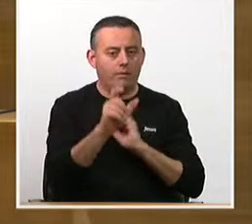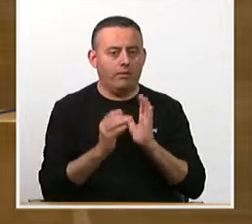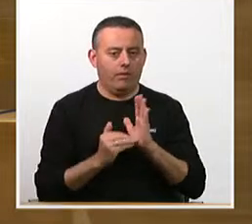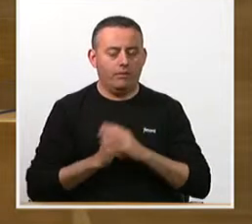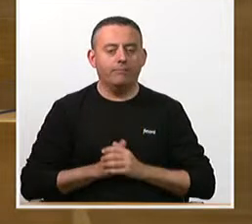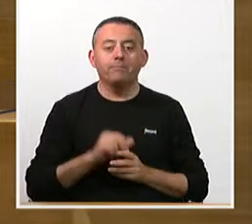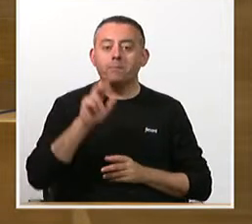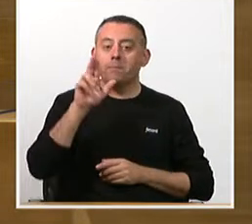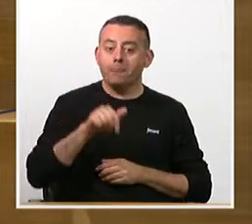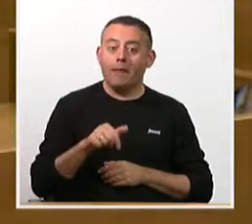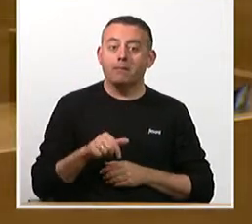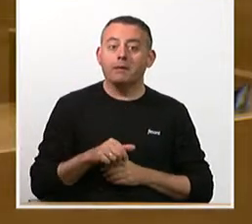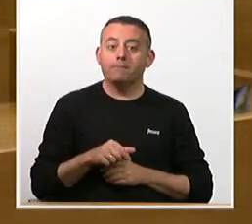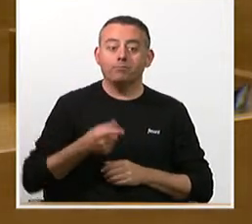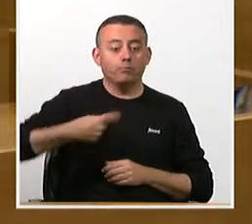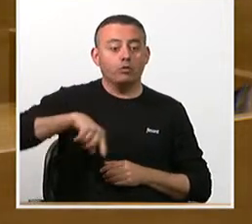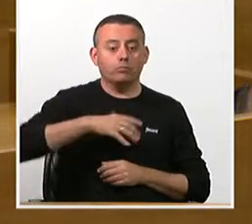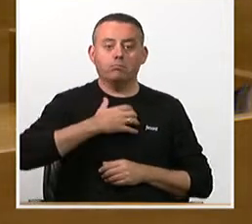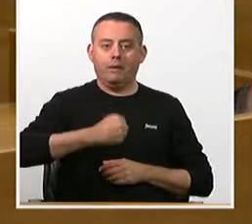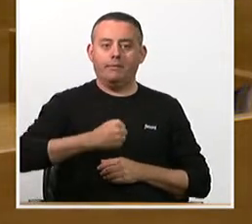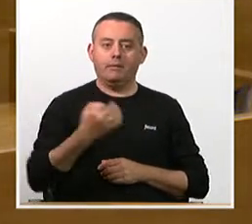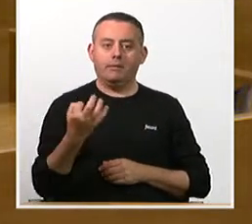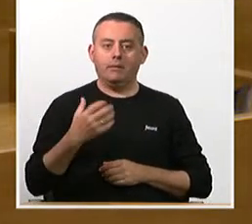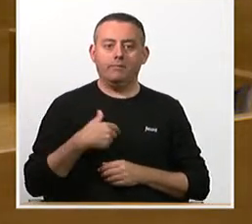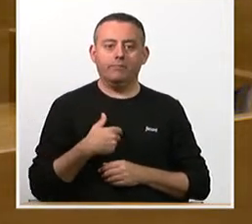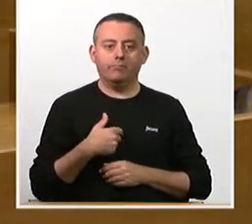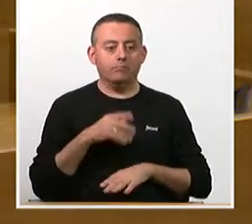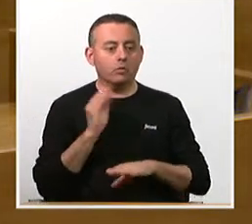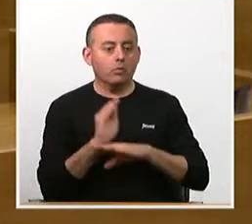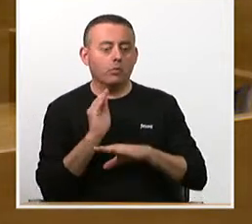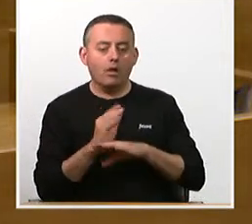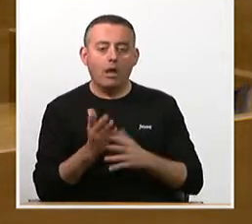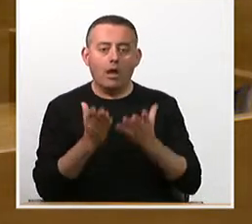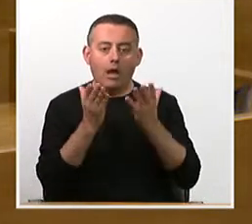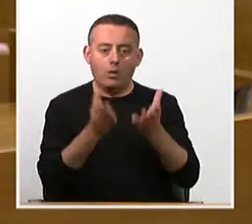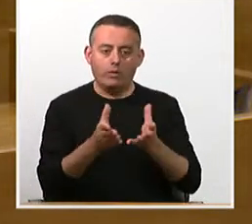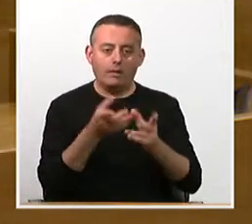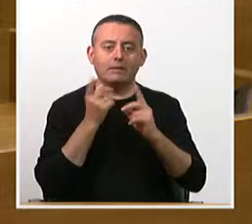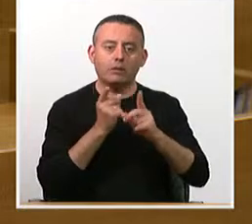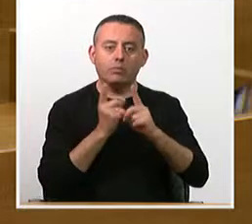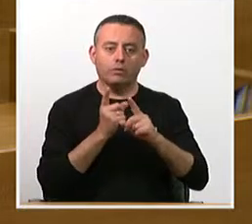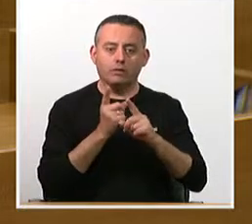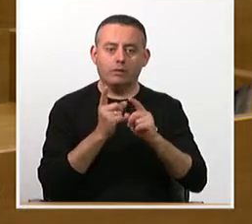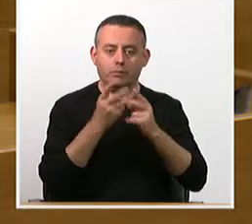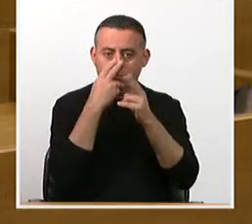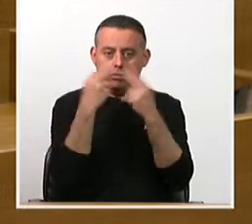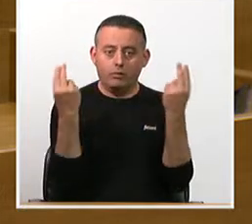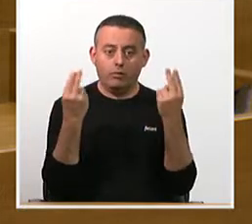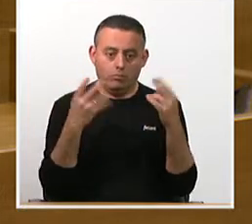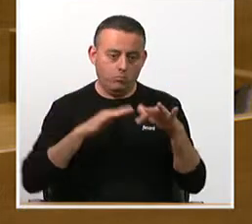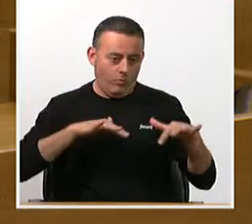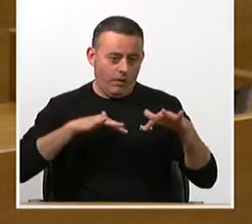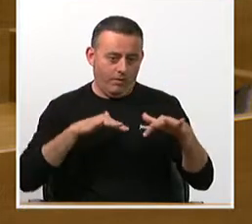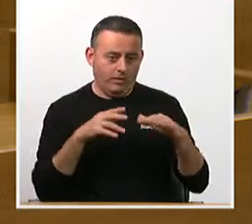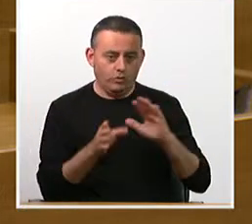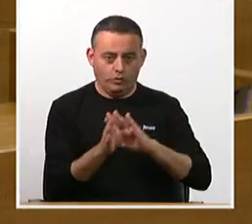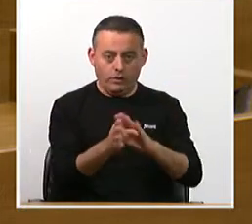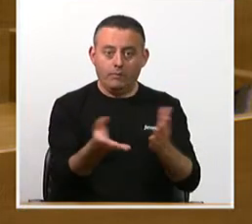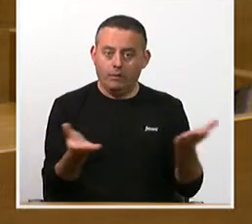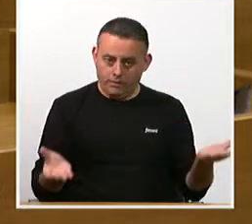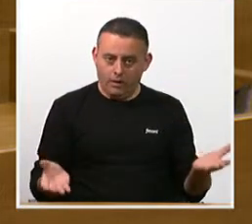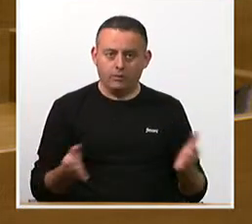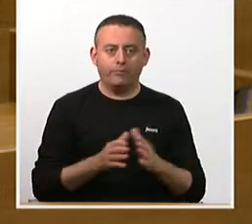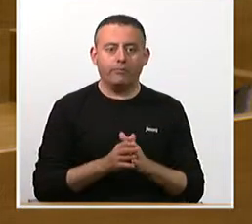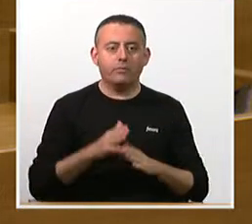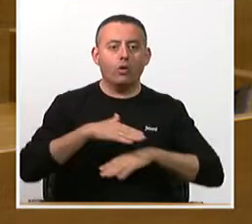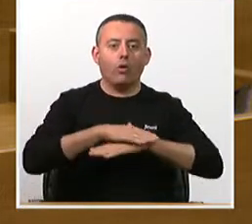También fuimos valientes manteniendo la salud del transporte público eh También movilidad sostenible adelantándonos ante la incertidumbre de un